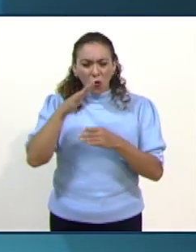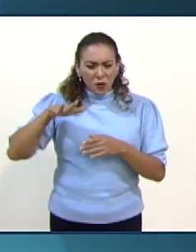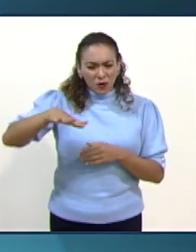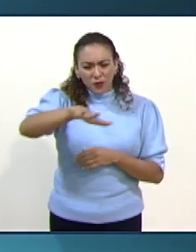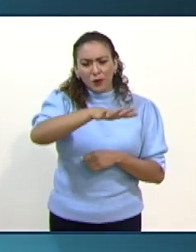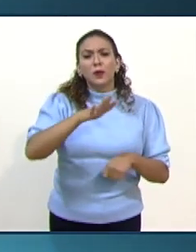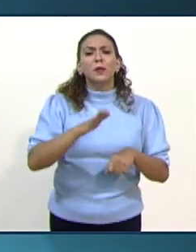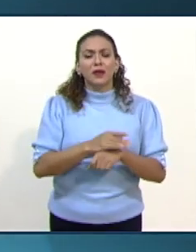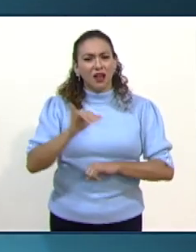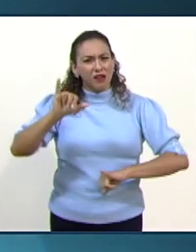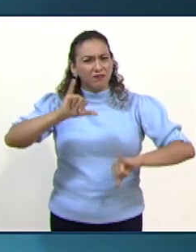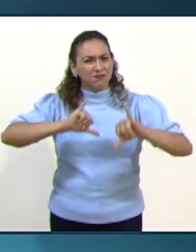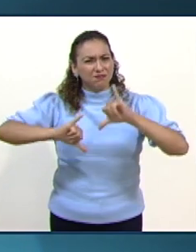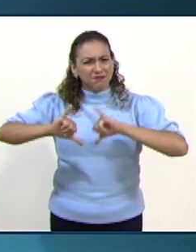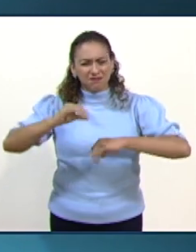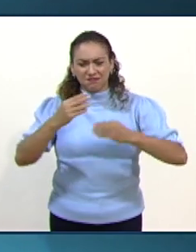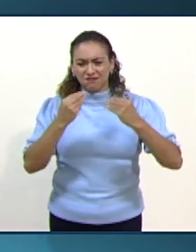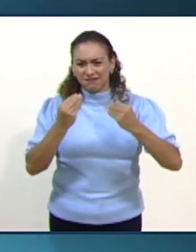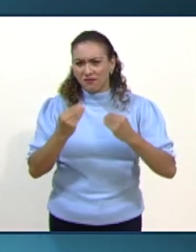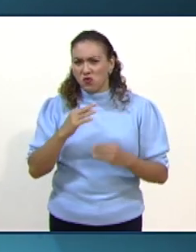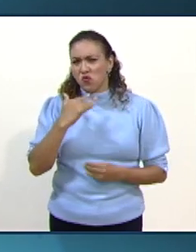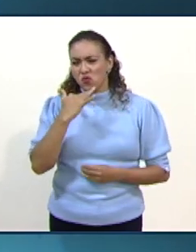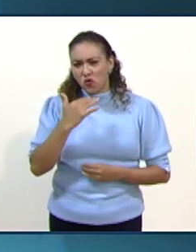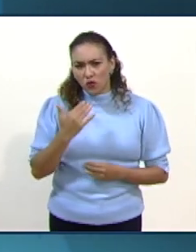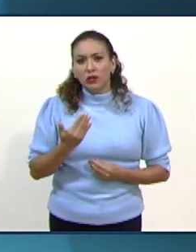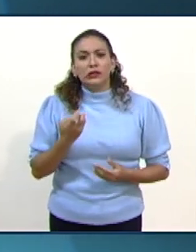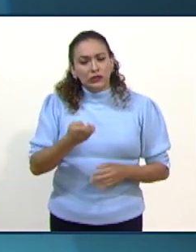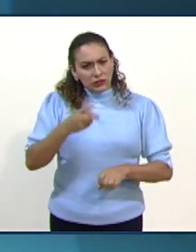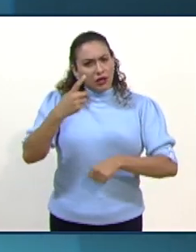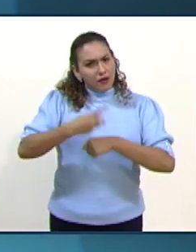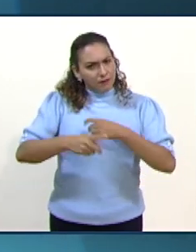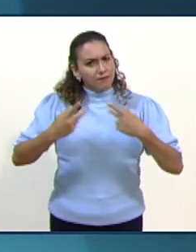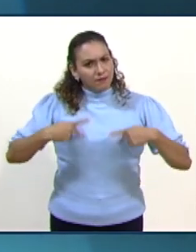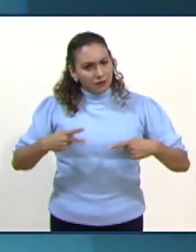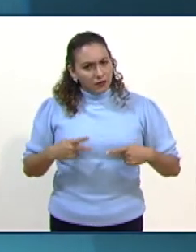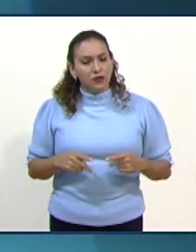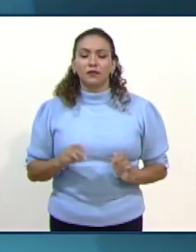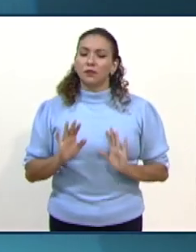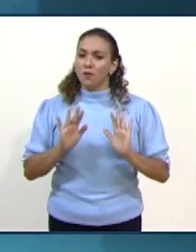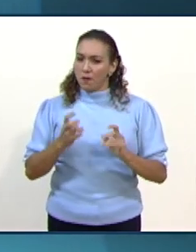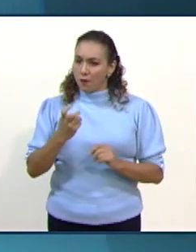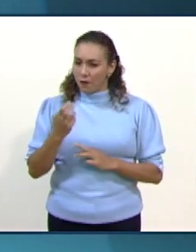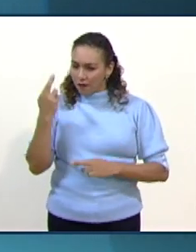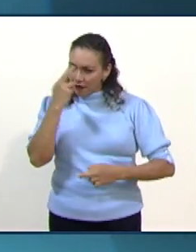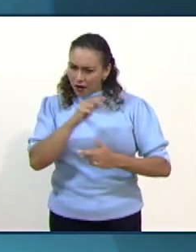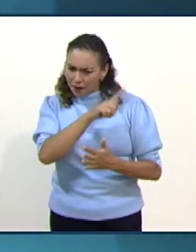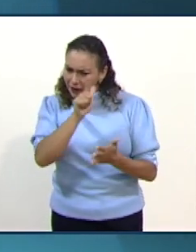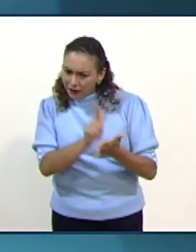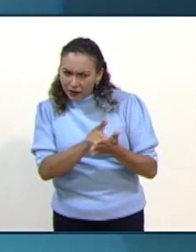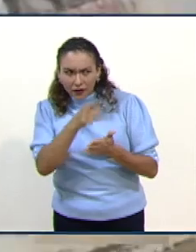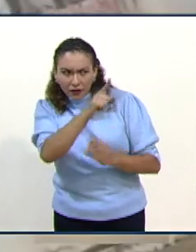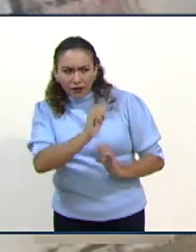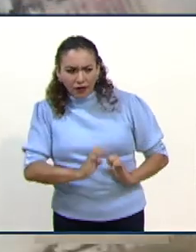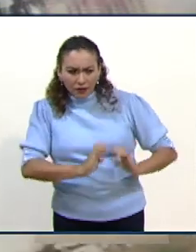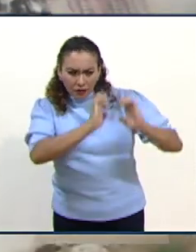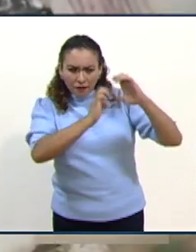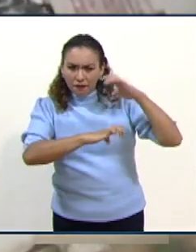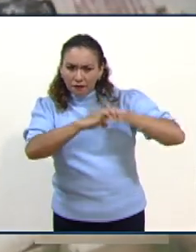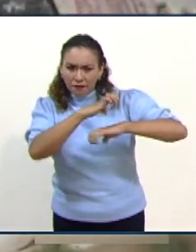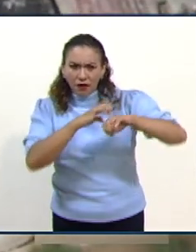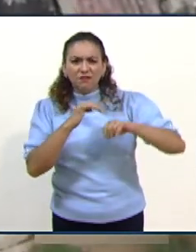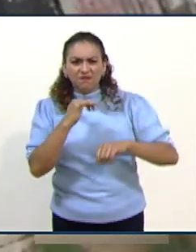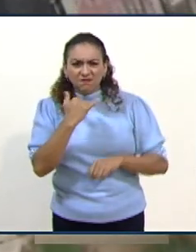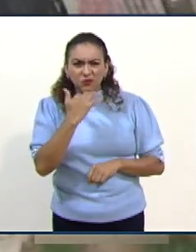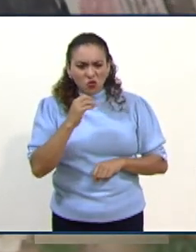altos niveles de azufre, la violación a los máximos previstos en la ley respecto a las emisiones contaminantes y la ilegalidad